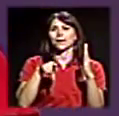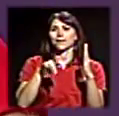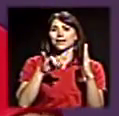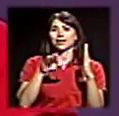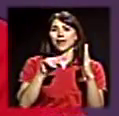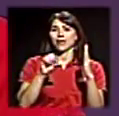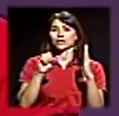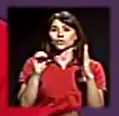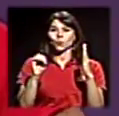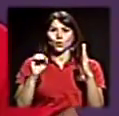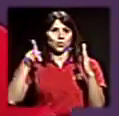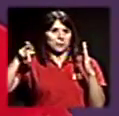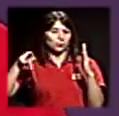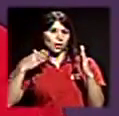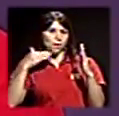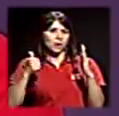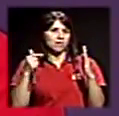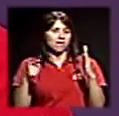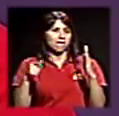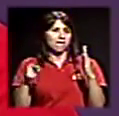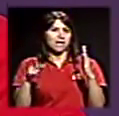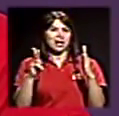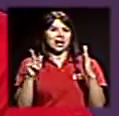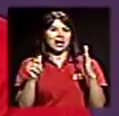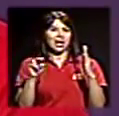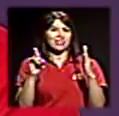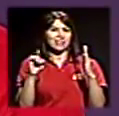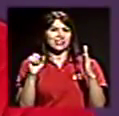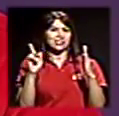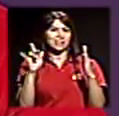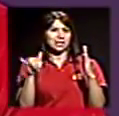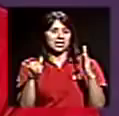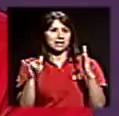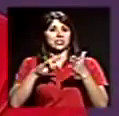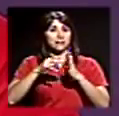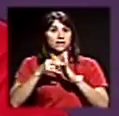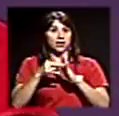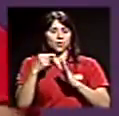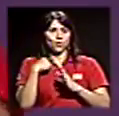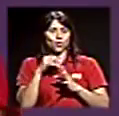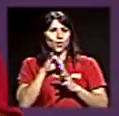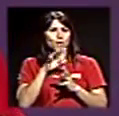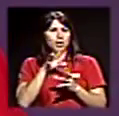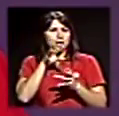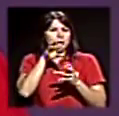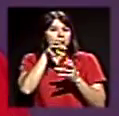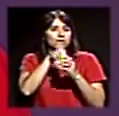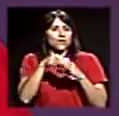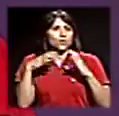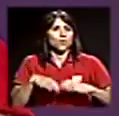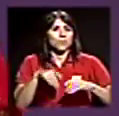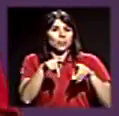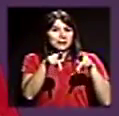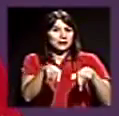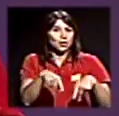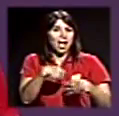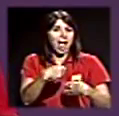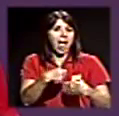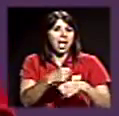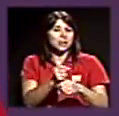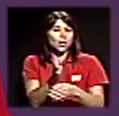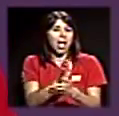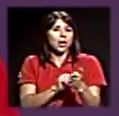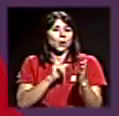cuerpo de las personas, ¿verdad? Que en este caso han cometido un delito, porque sí, cometimos un delito, y yo me siento parte del delito. Nosotros